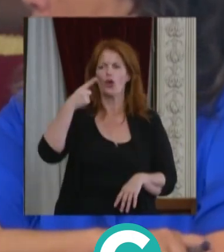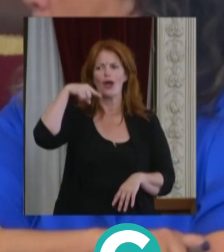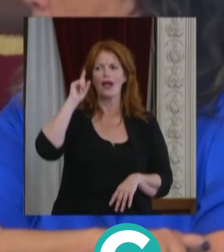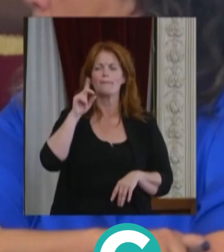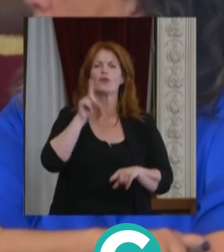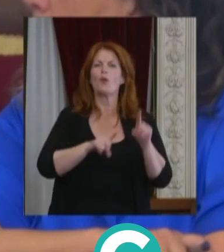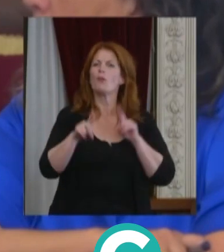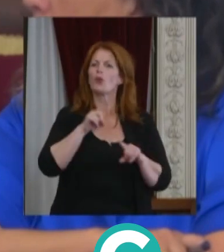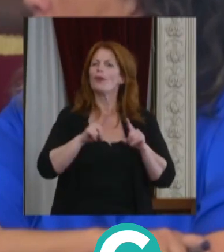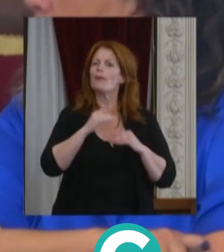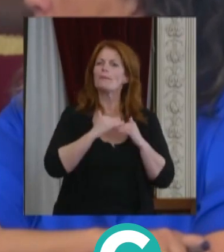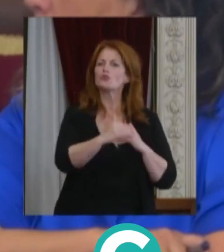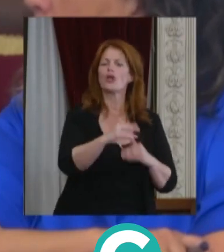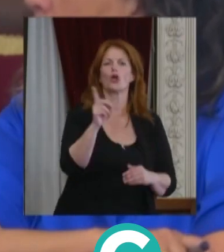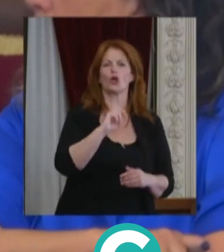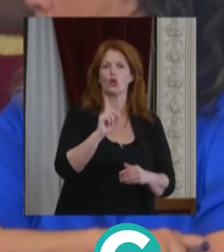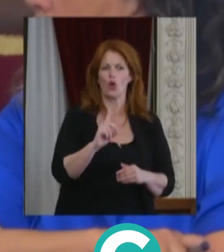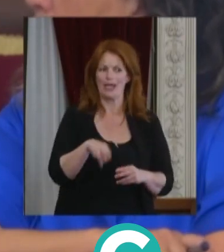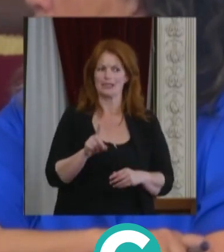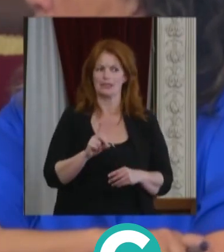El problema no va a ser el suelo.